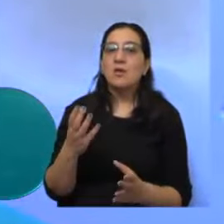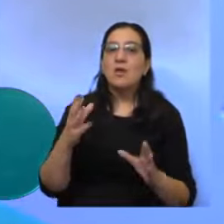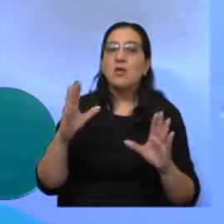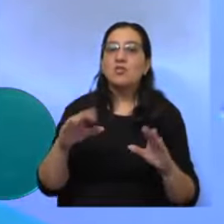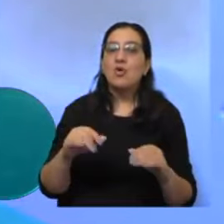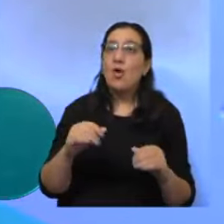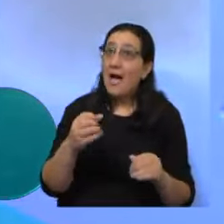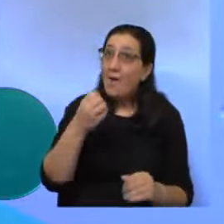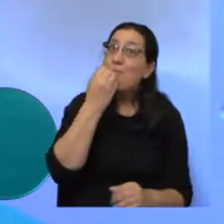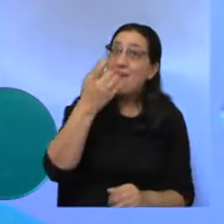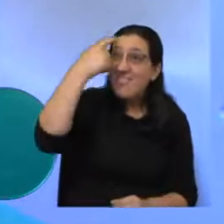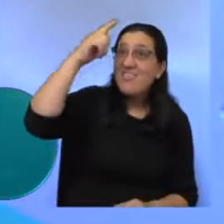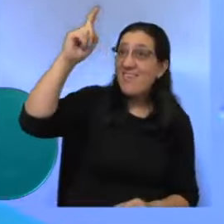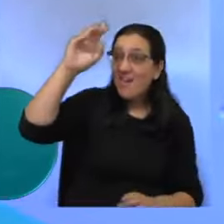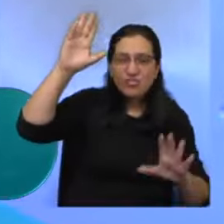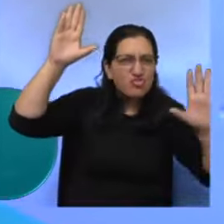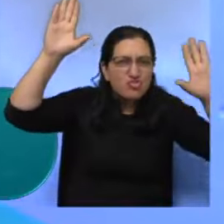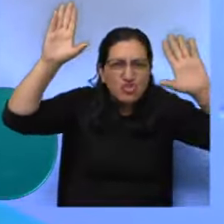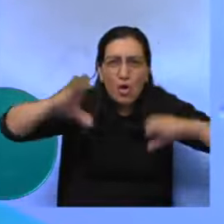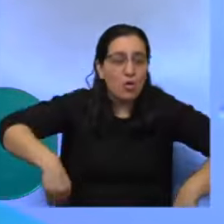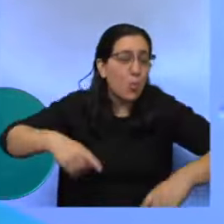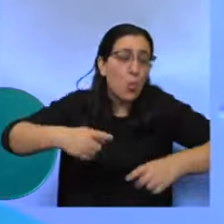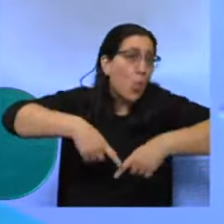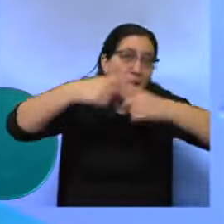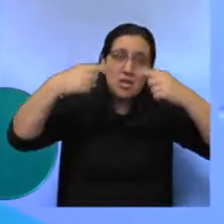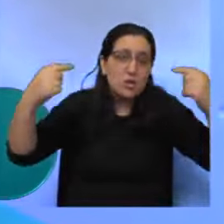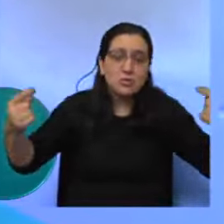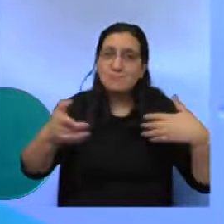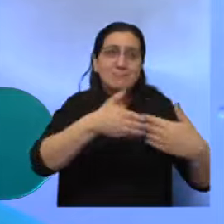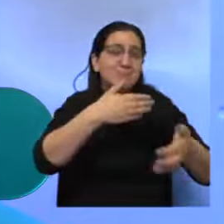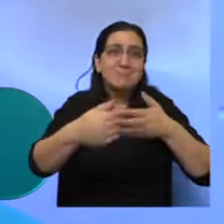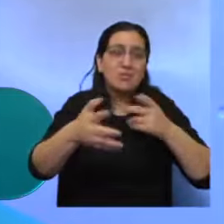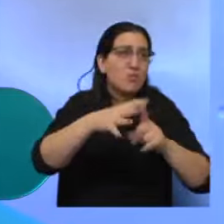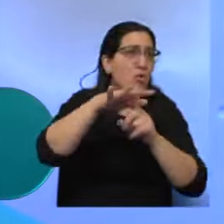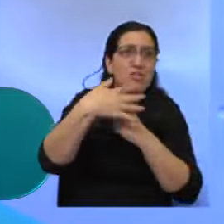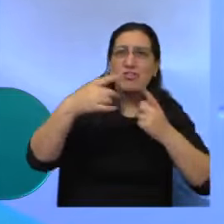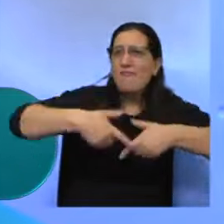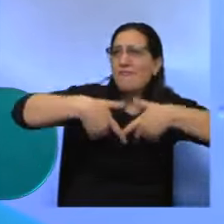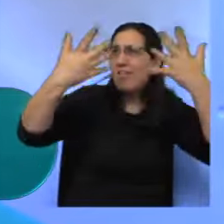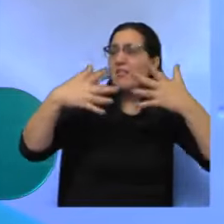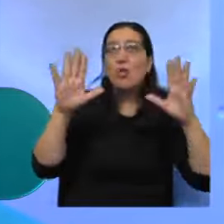buena idea. Entonces, ay, me encanta. Yo estoy ahí en un contexto de fiesta, no sé qué,